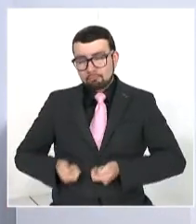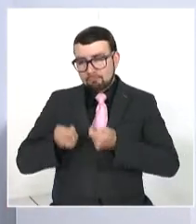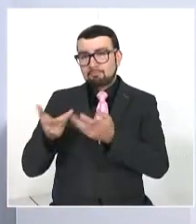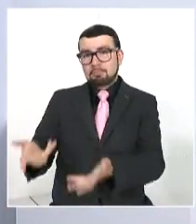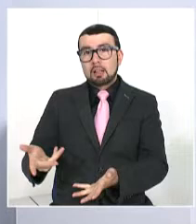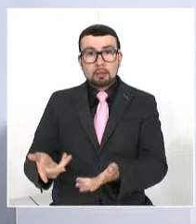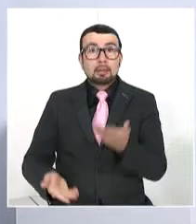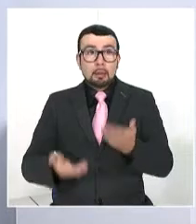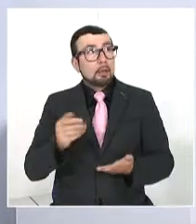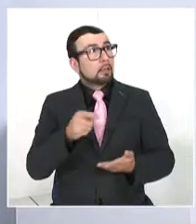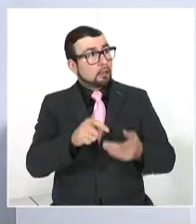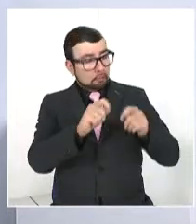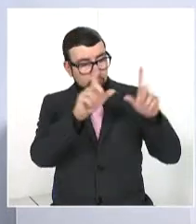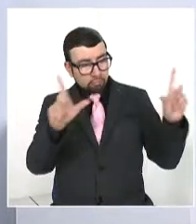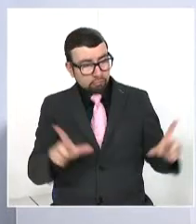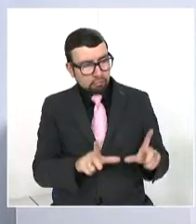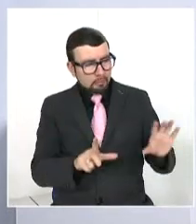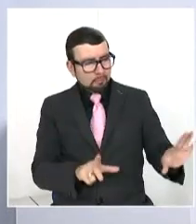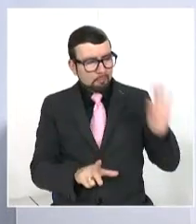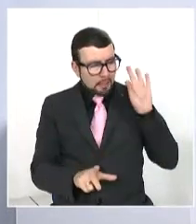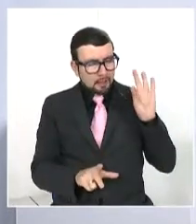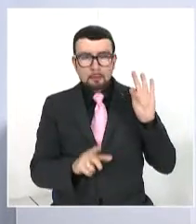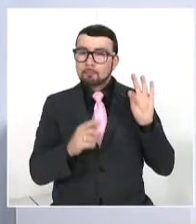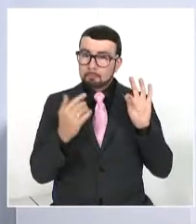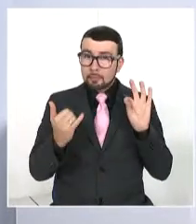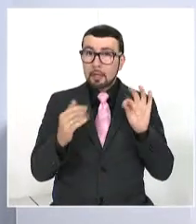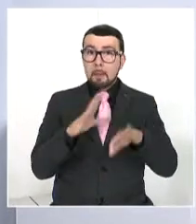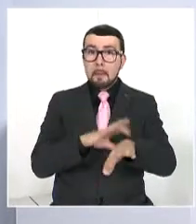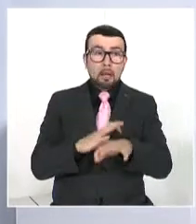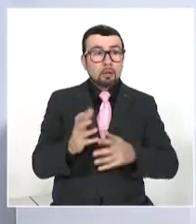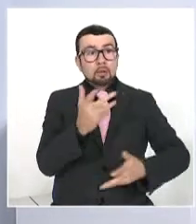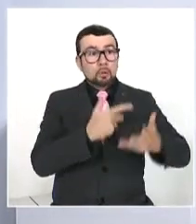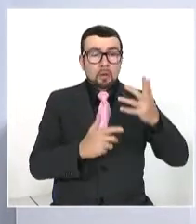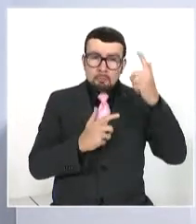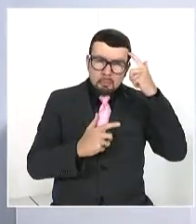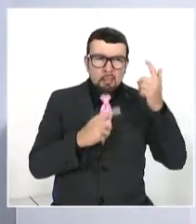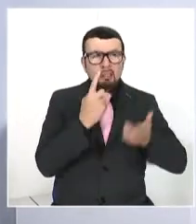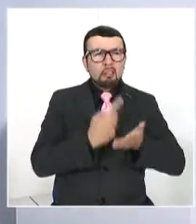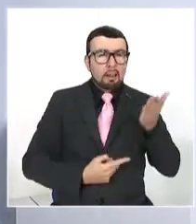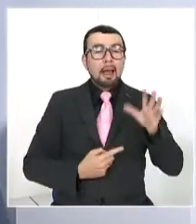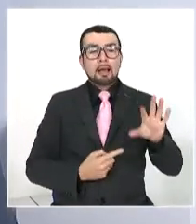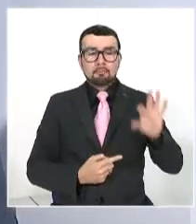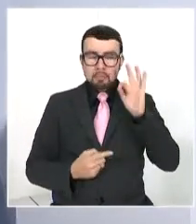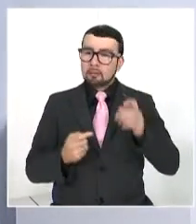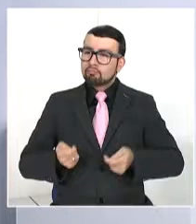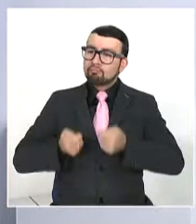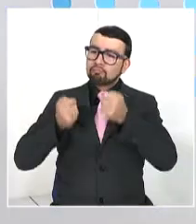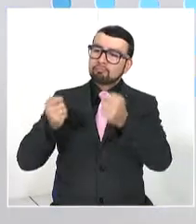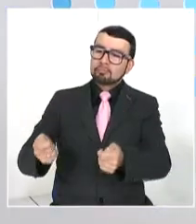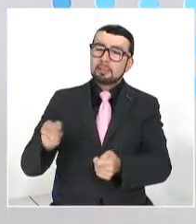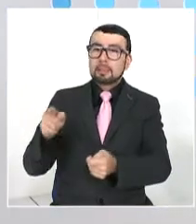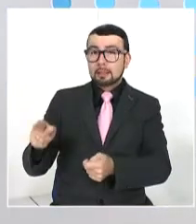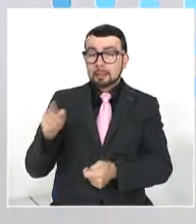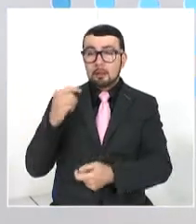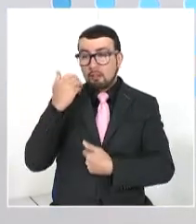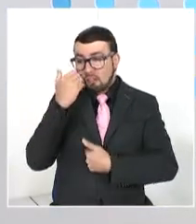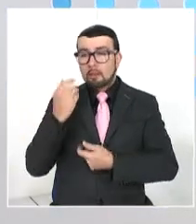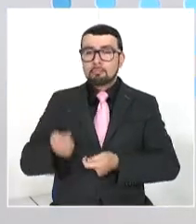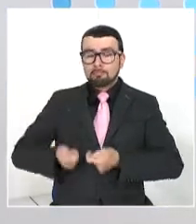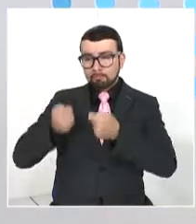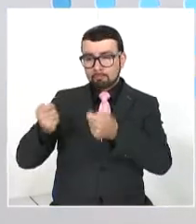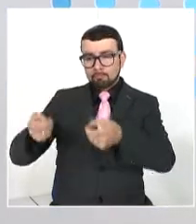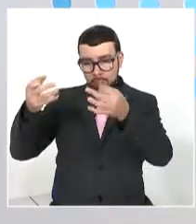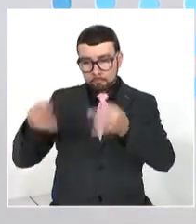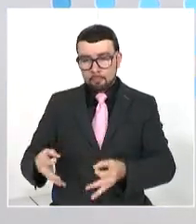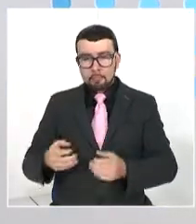todos los especialistas, escoger el mejor tratamiento para el paciente. Y entonces vamos a ir a este corte comerciales porque vamos a estar